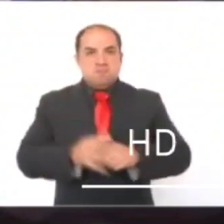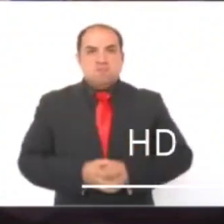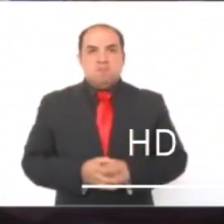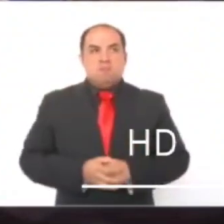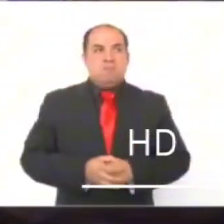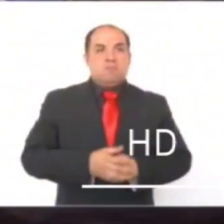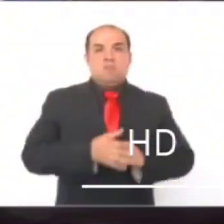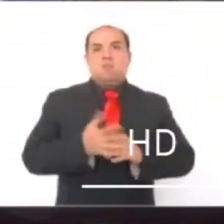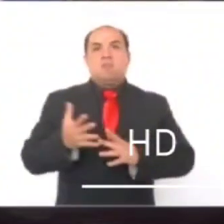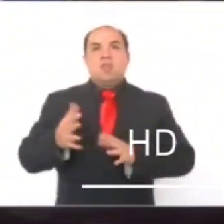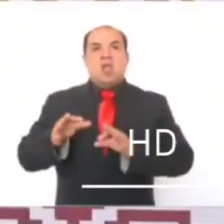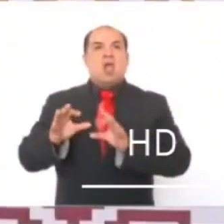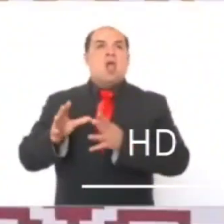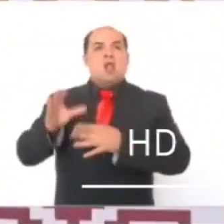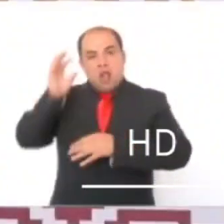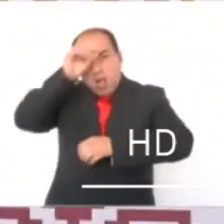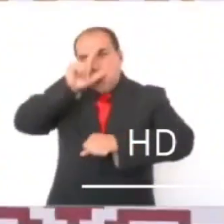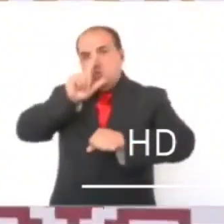construcciones conservadoras